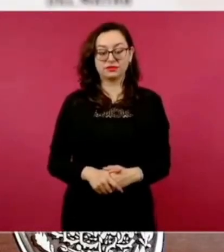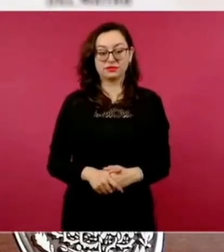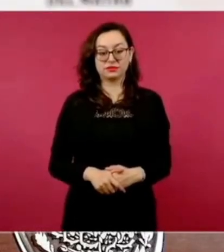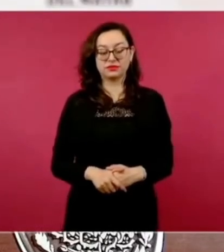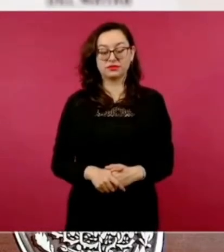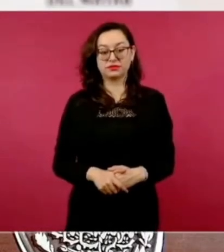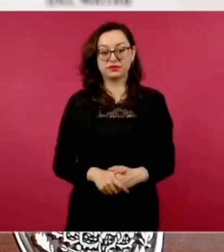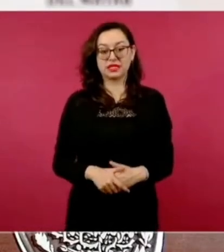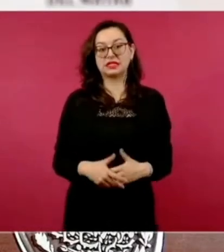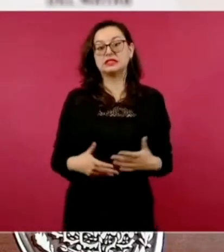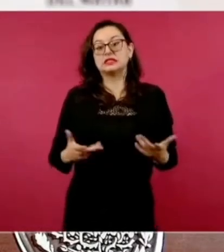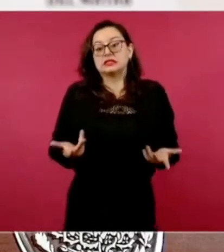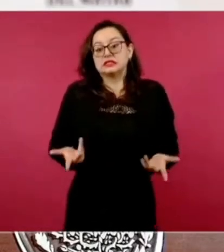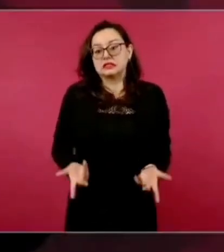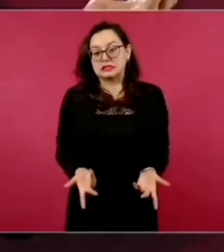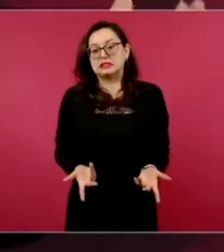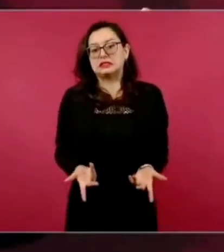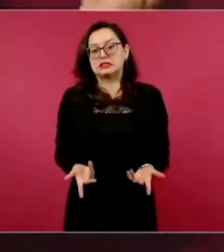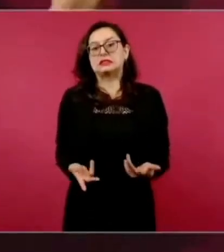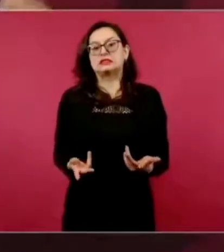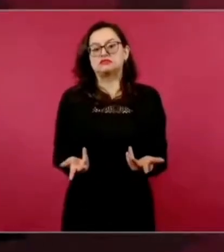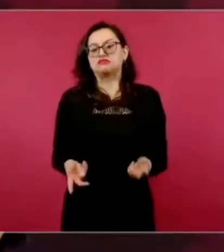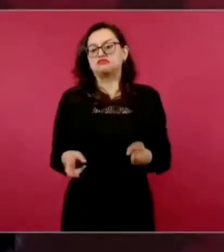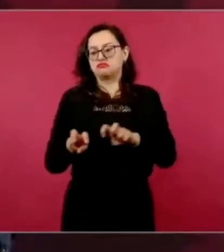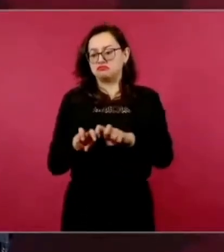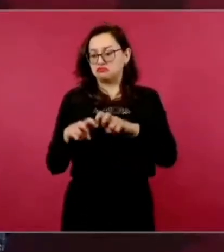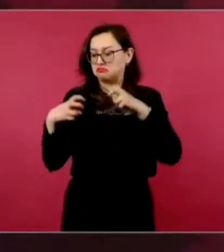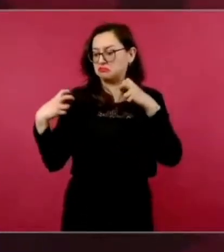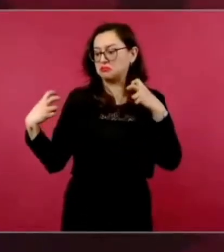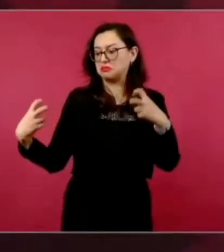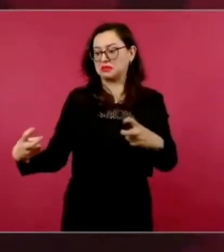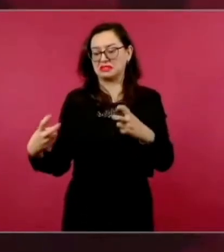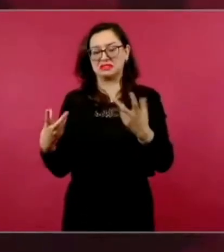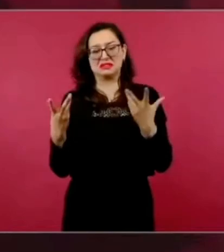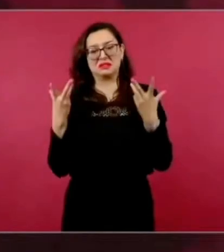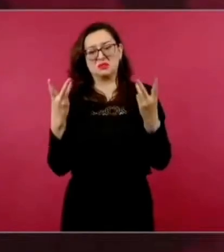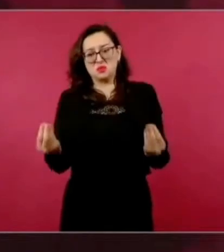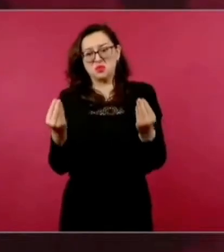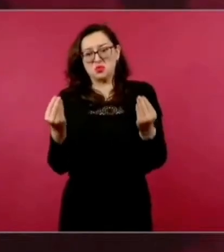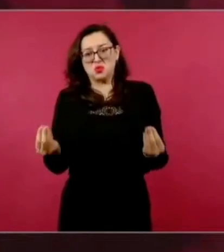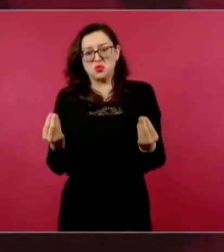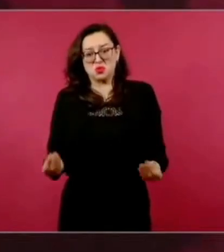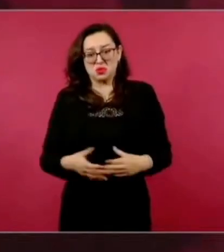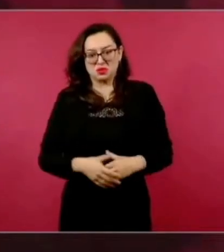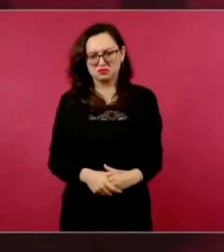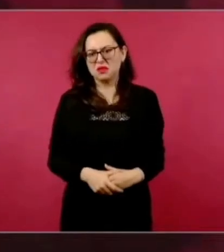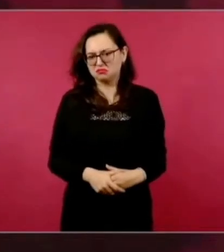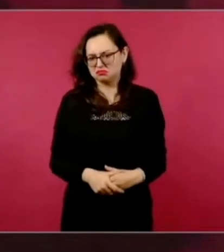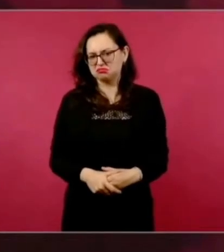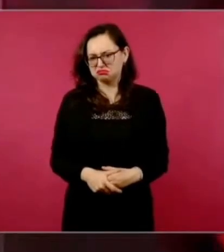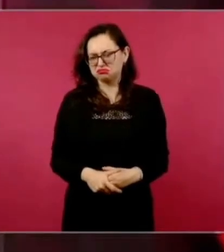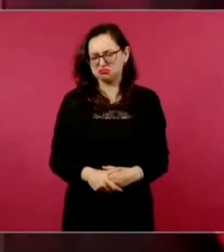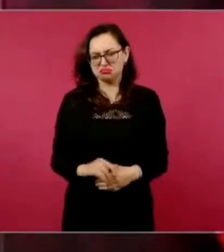elegir ministros. Pues sí, pero si salen 50,